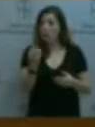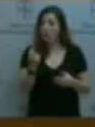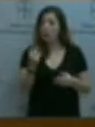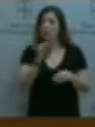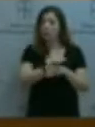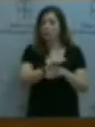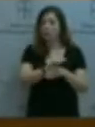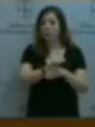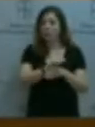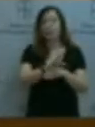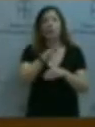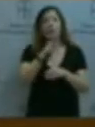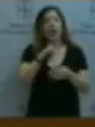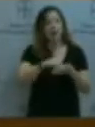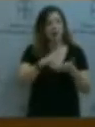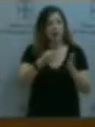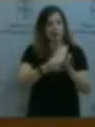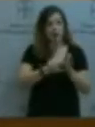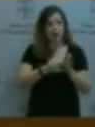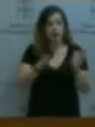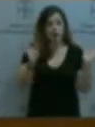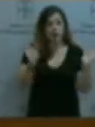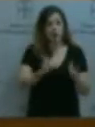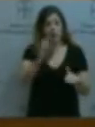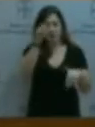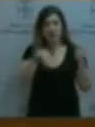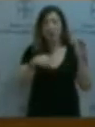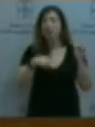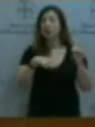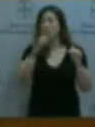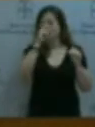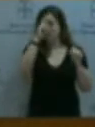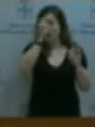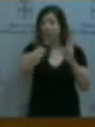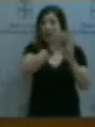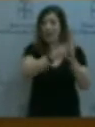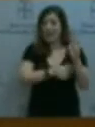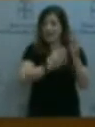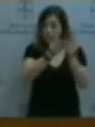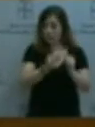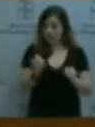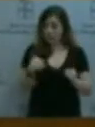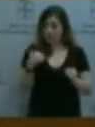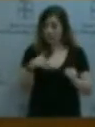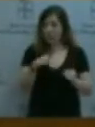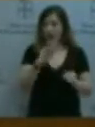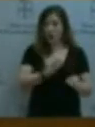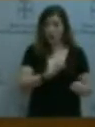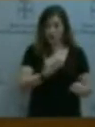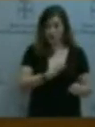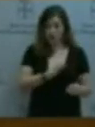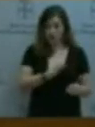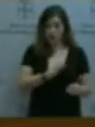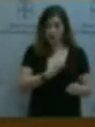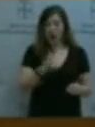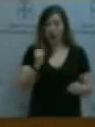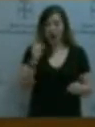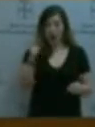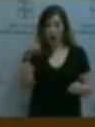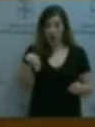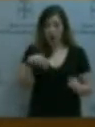se hizo un listado por parte de ayuntamientos, por parte de ACOM, aquí en Asturias hablo, y que se presentó el año